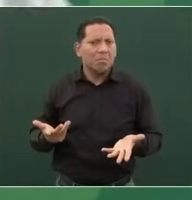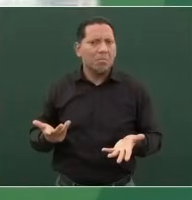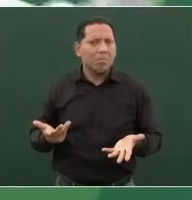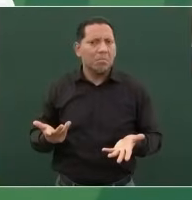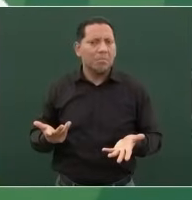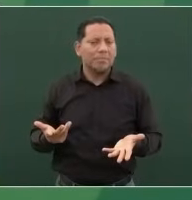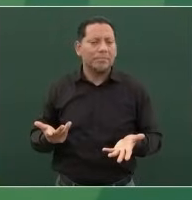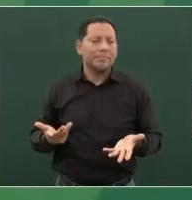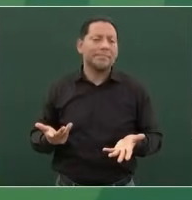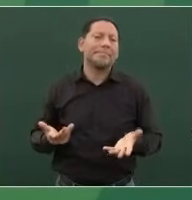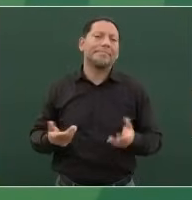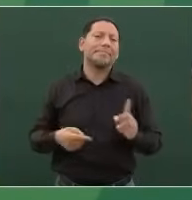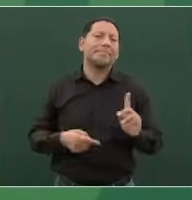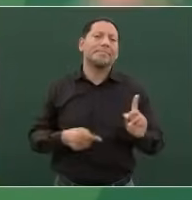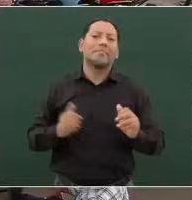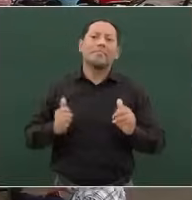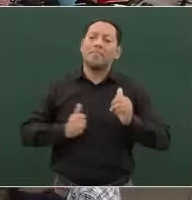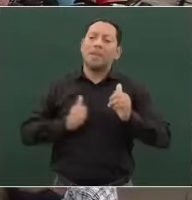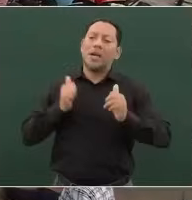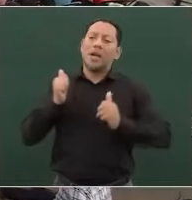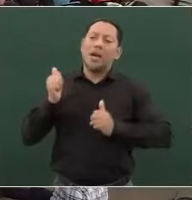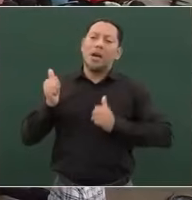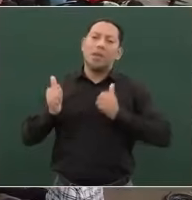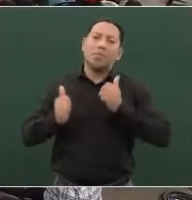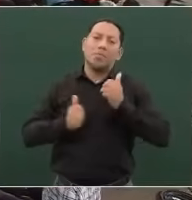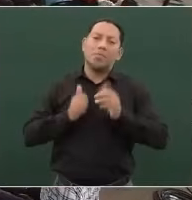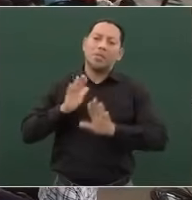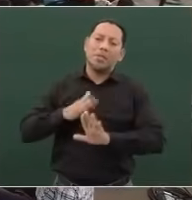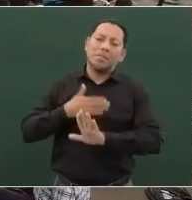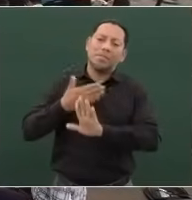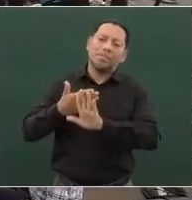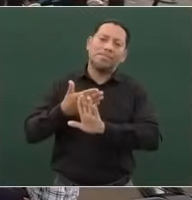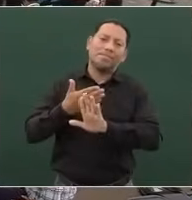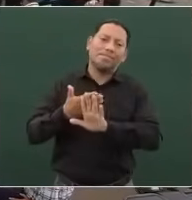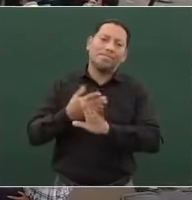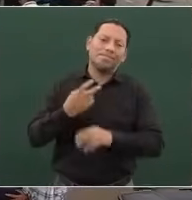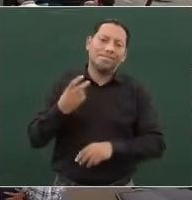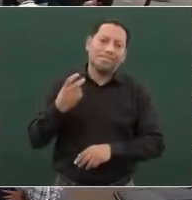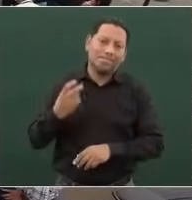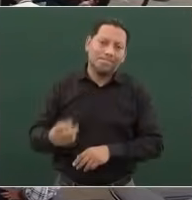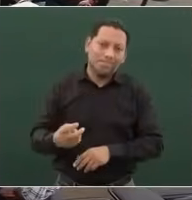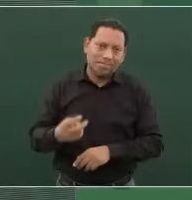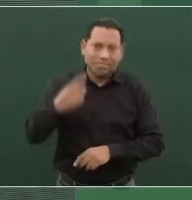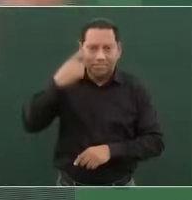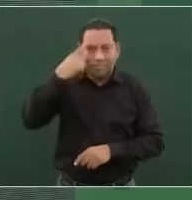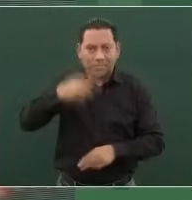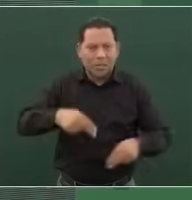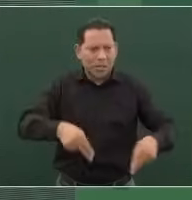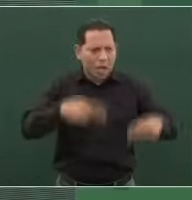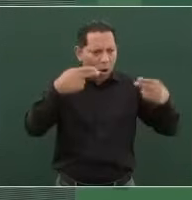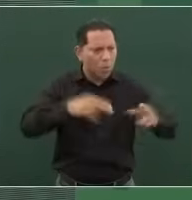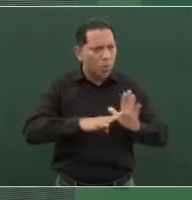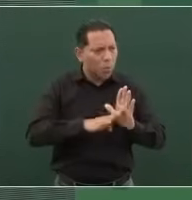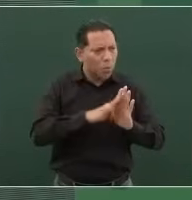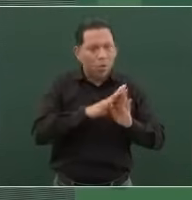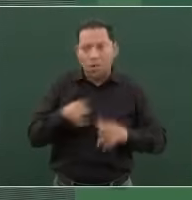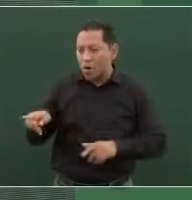Para chantajear, hablando en plata, y que les vaya bien en los otros negocios.